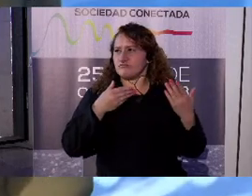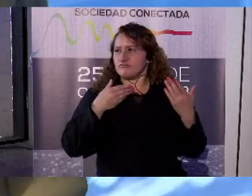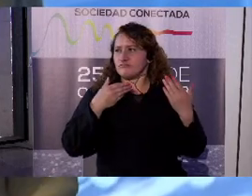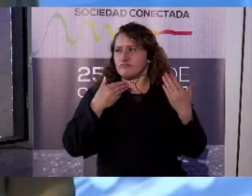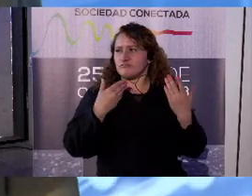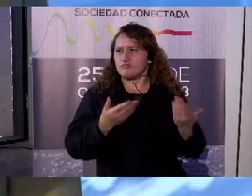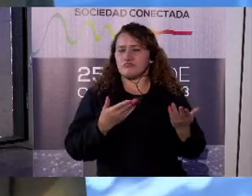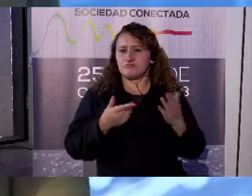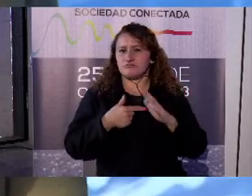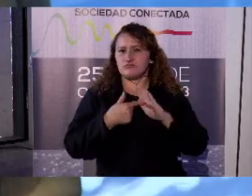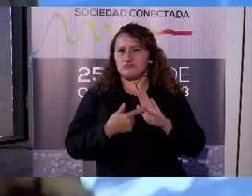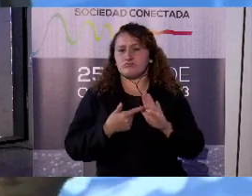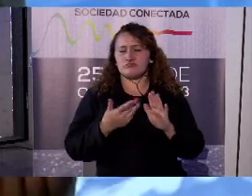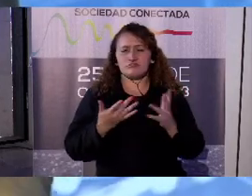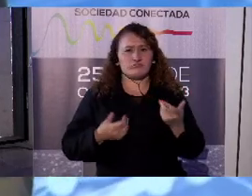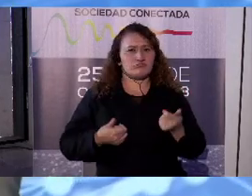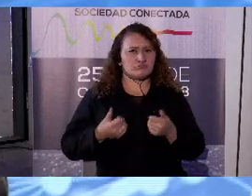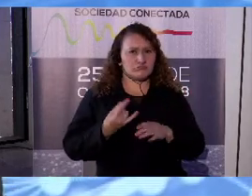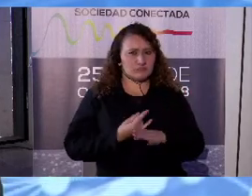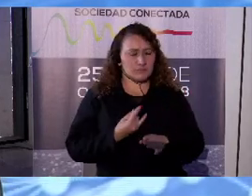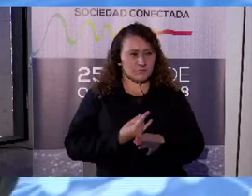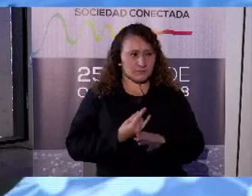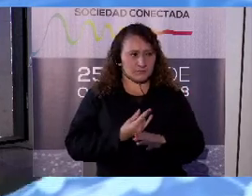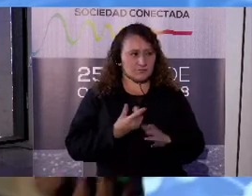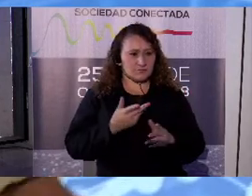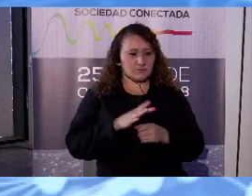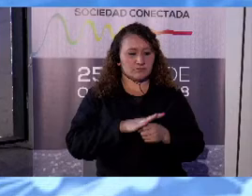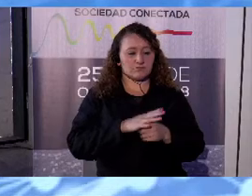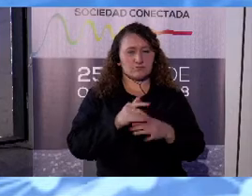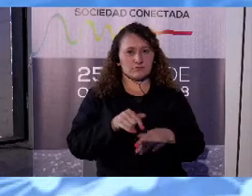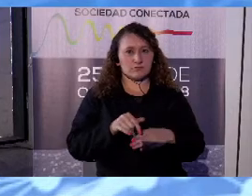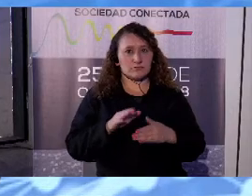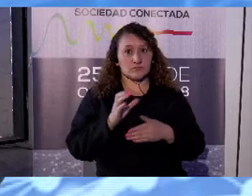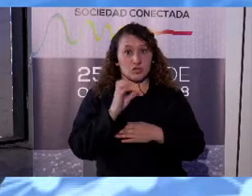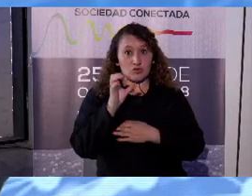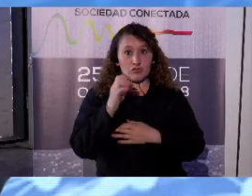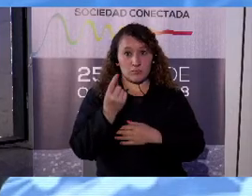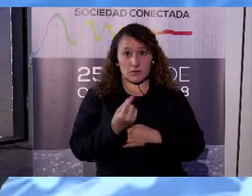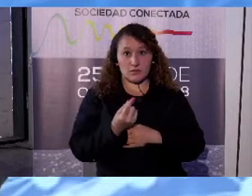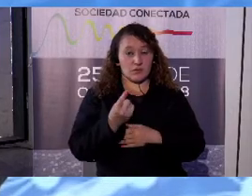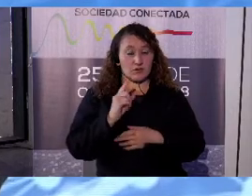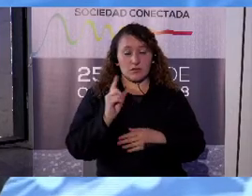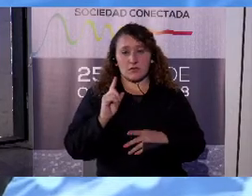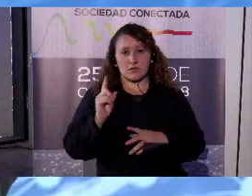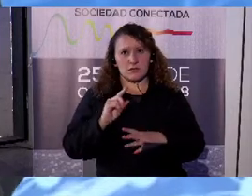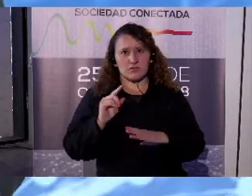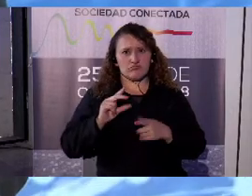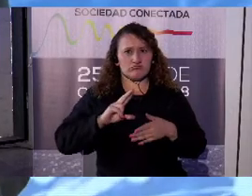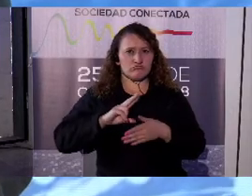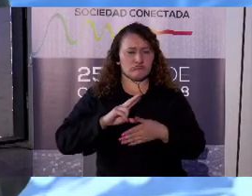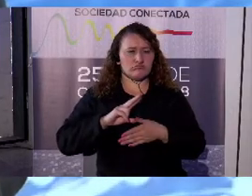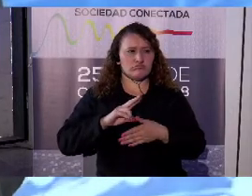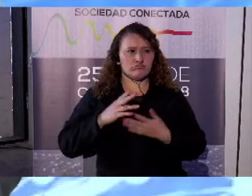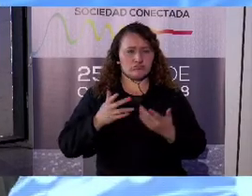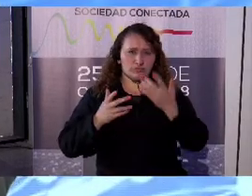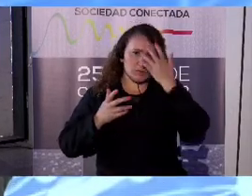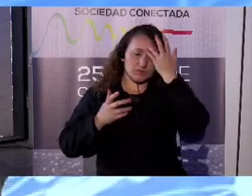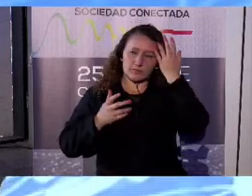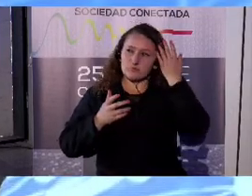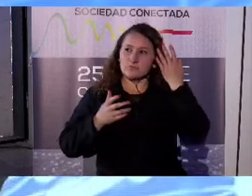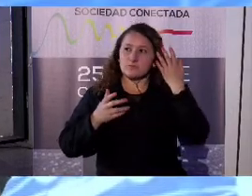uso que estamos viendo no solamente en Colombia sino también en Latinoamérica y el resto del mundo haciendo uso de